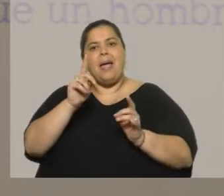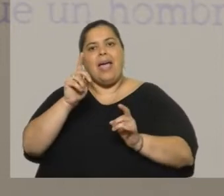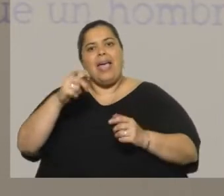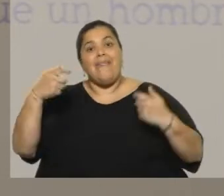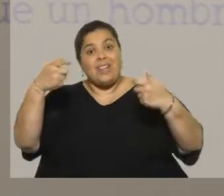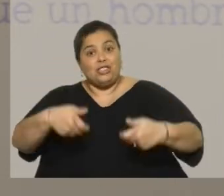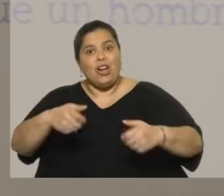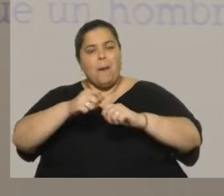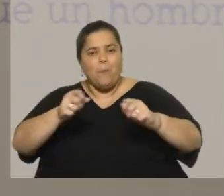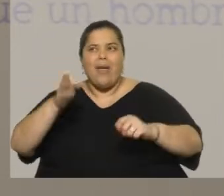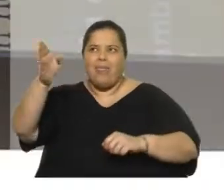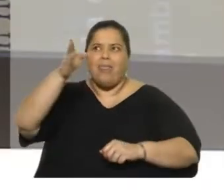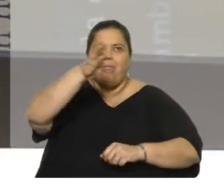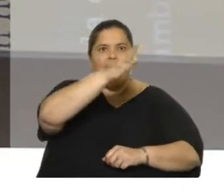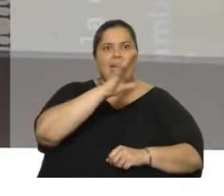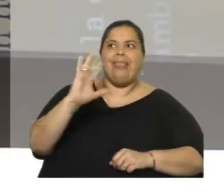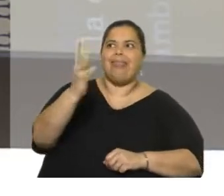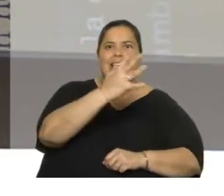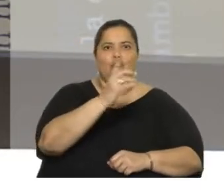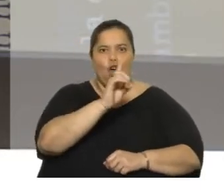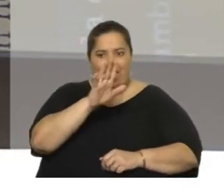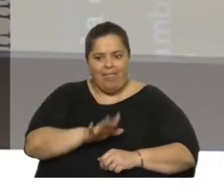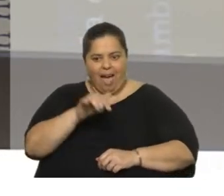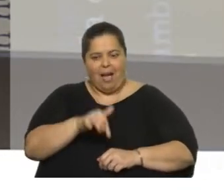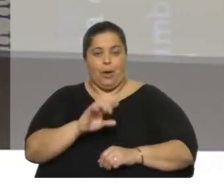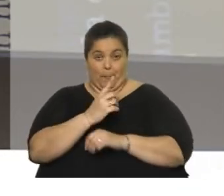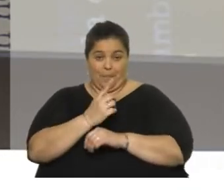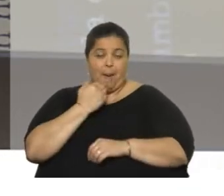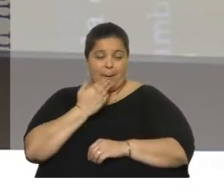están formando estas personas. Bueno, la primera pregunta.